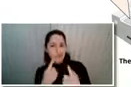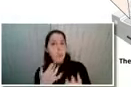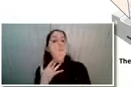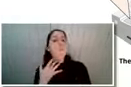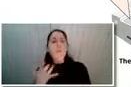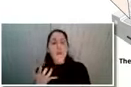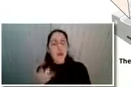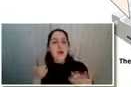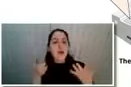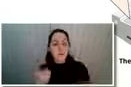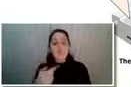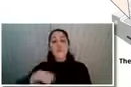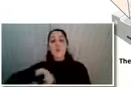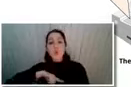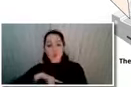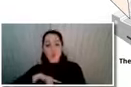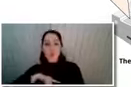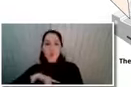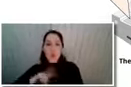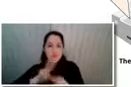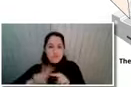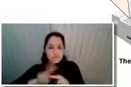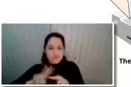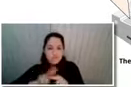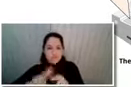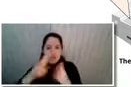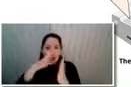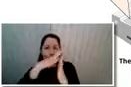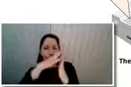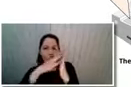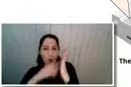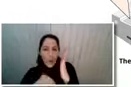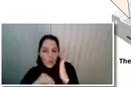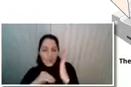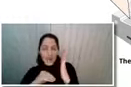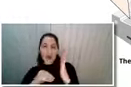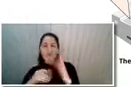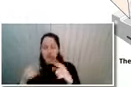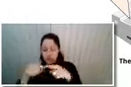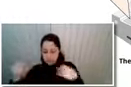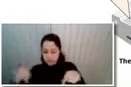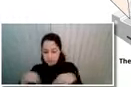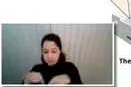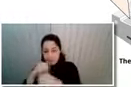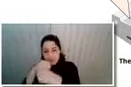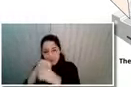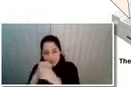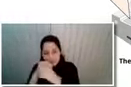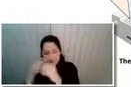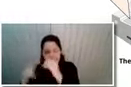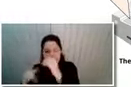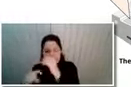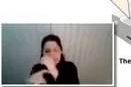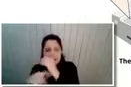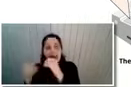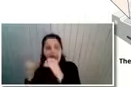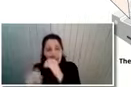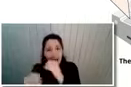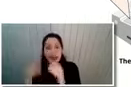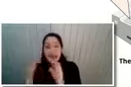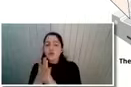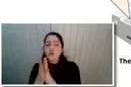artificialmente nosotros replicamos en laboratorio todas las condiciones que tiene en una célula el material genético